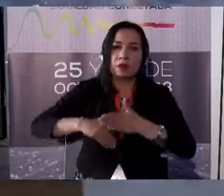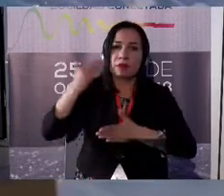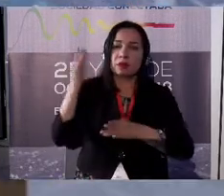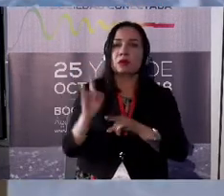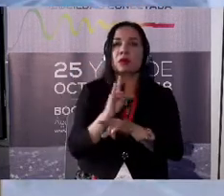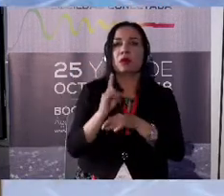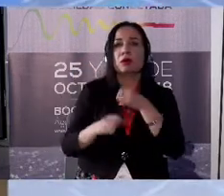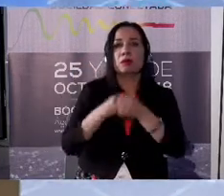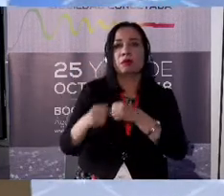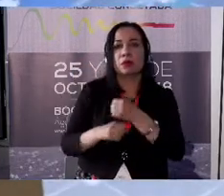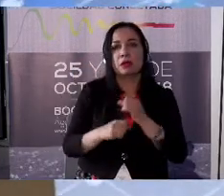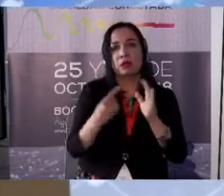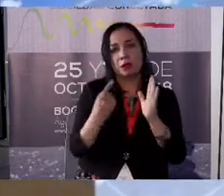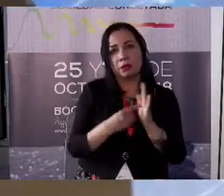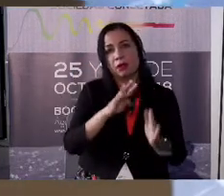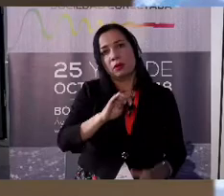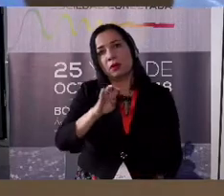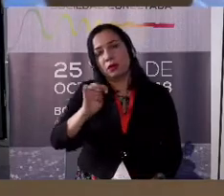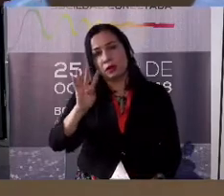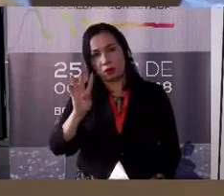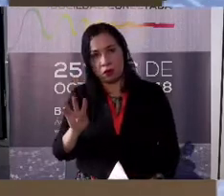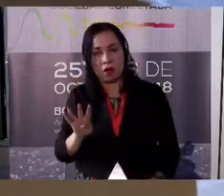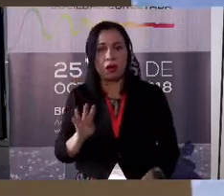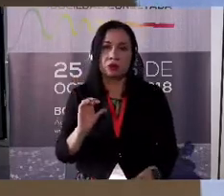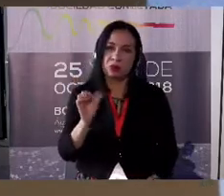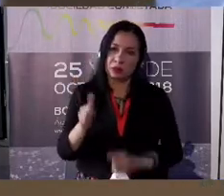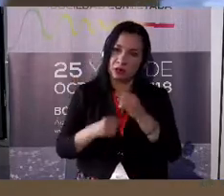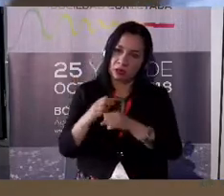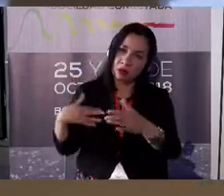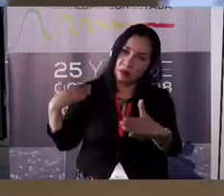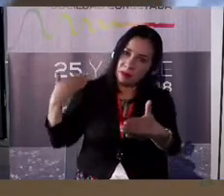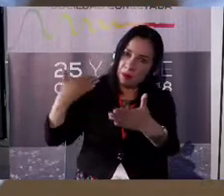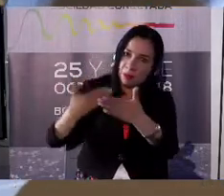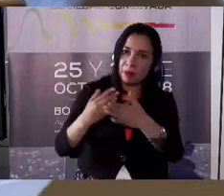en el 94 y se utilizó por buenos 10 años.